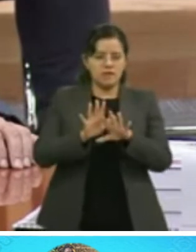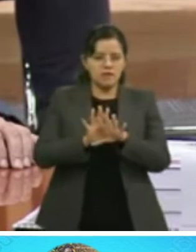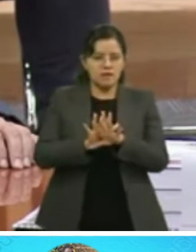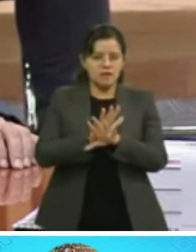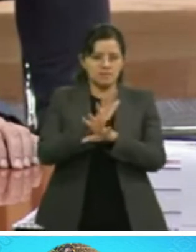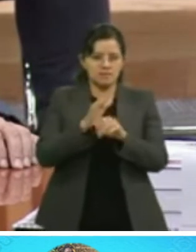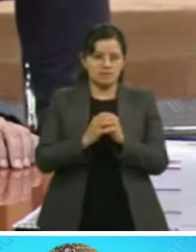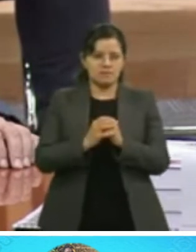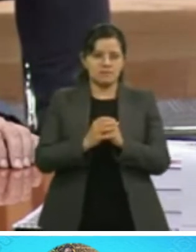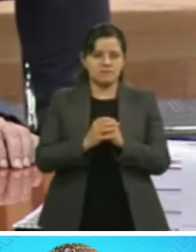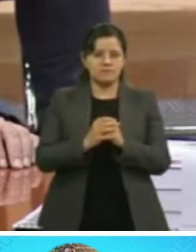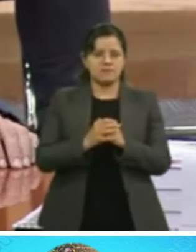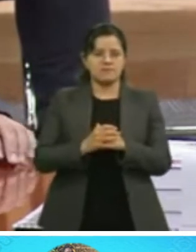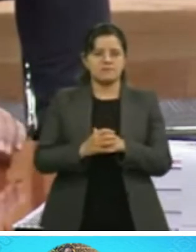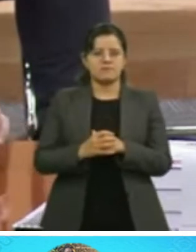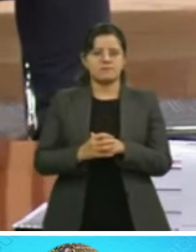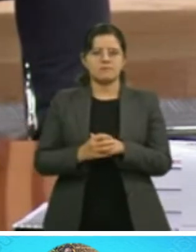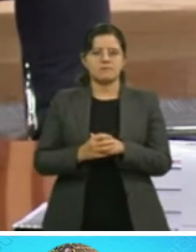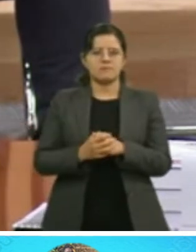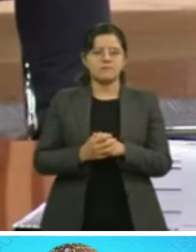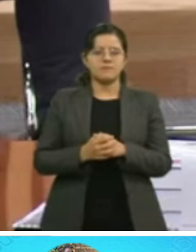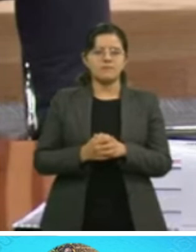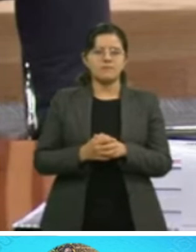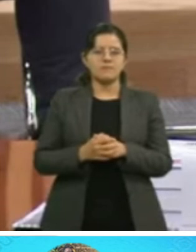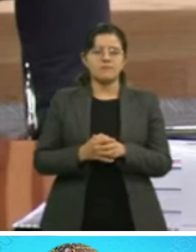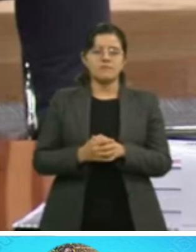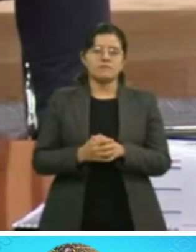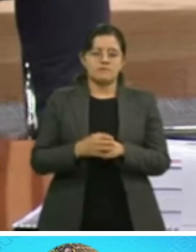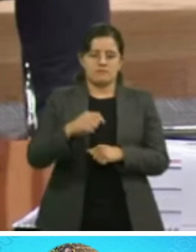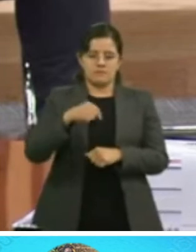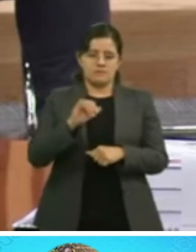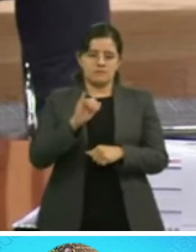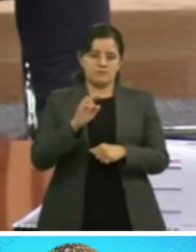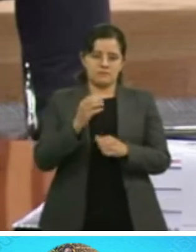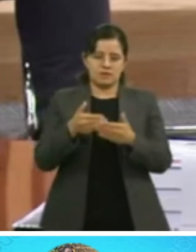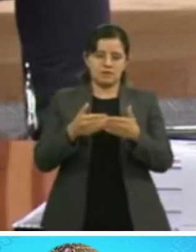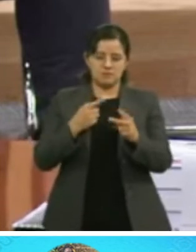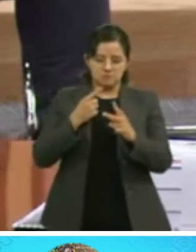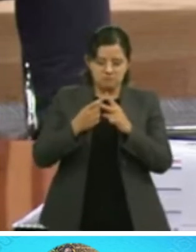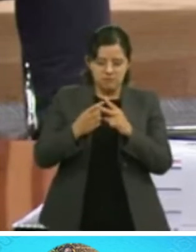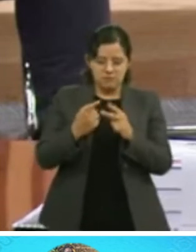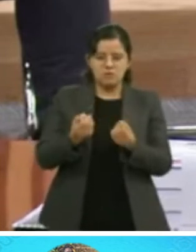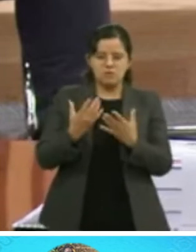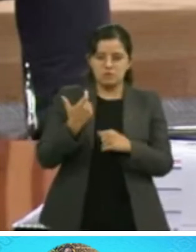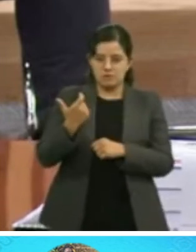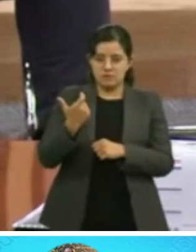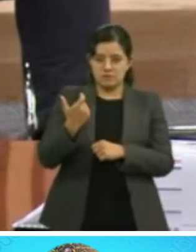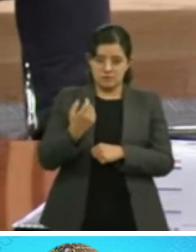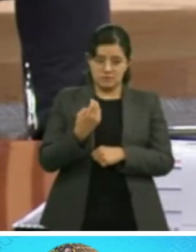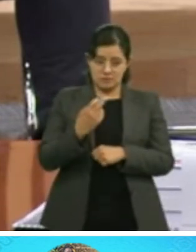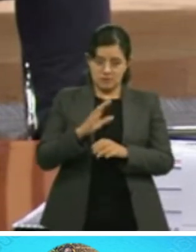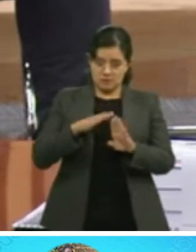rubros de los gastos presupuestados por el INE, no se deben